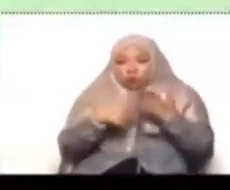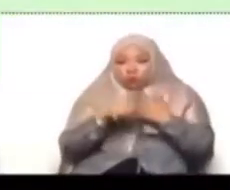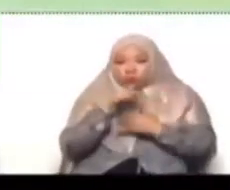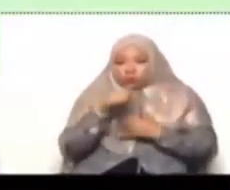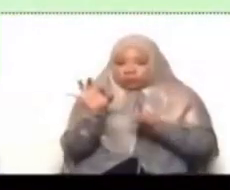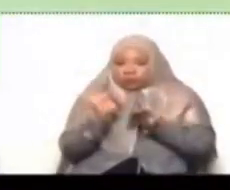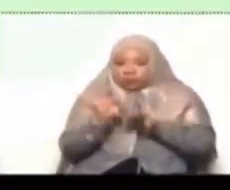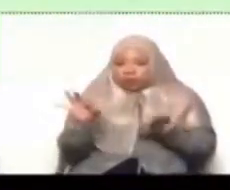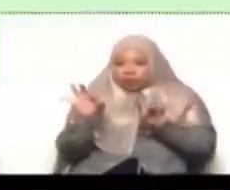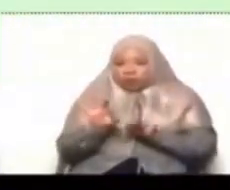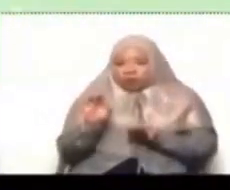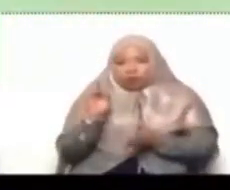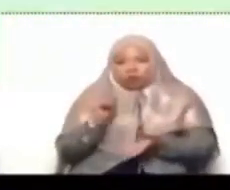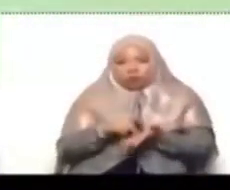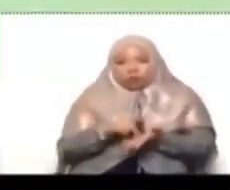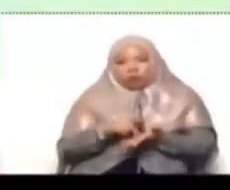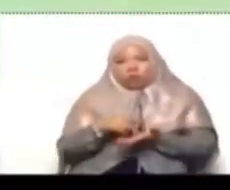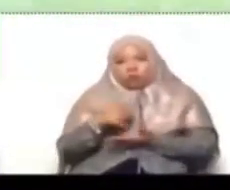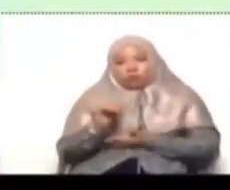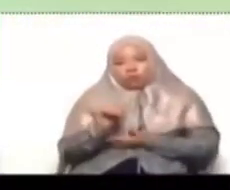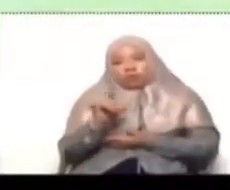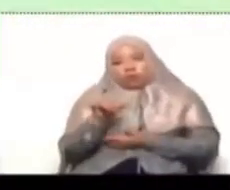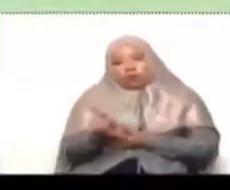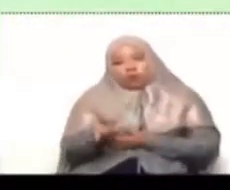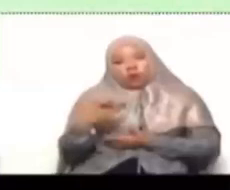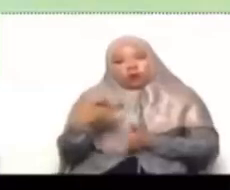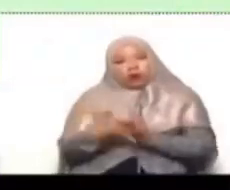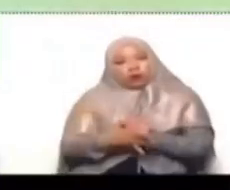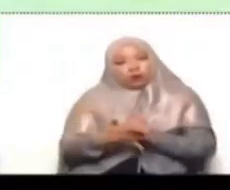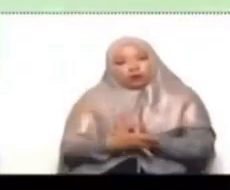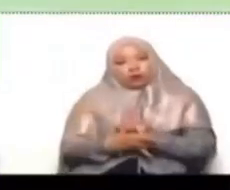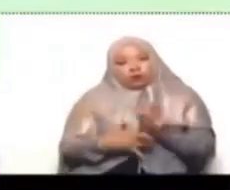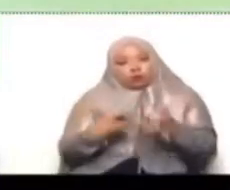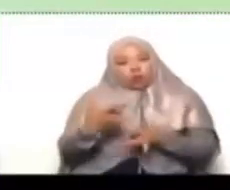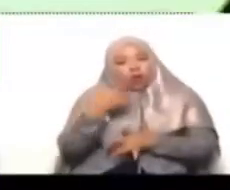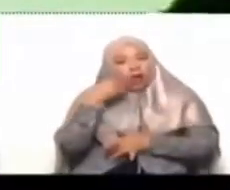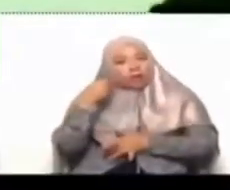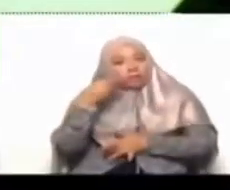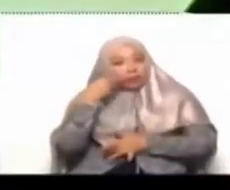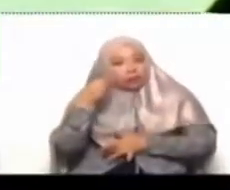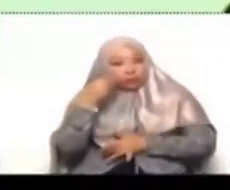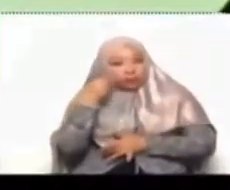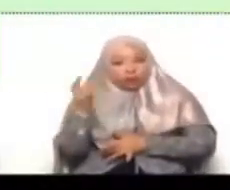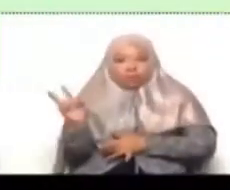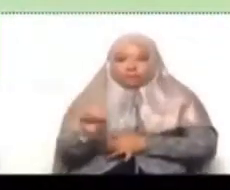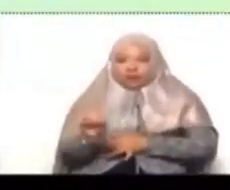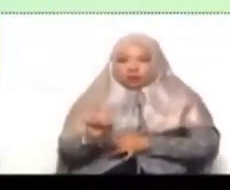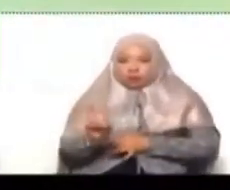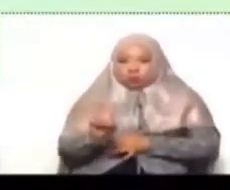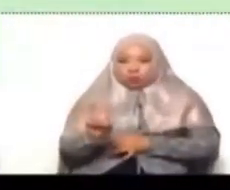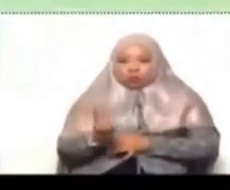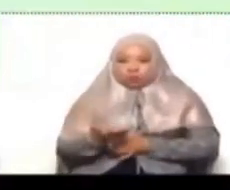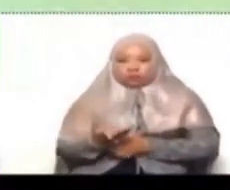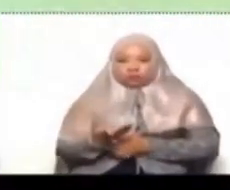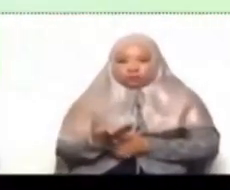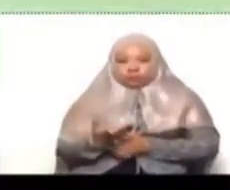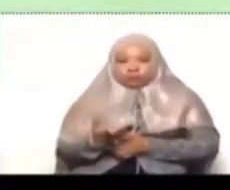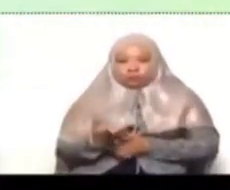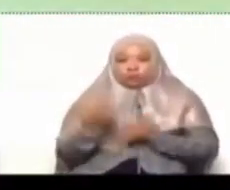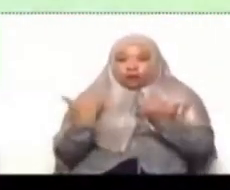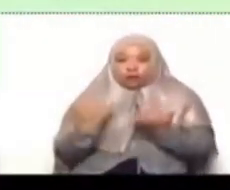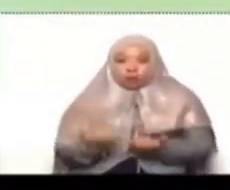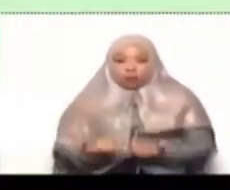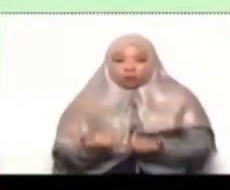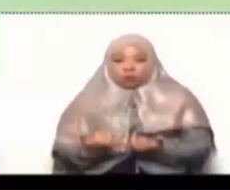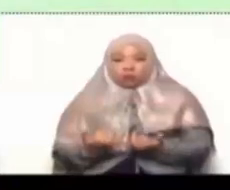tienen absolutamente nada, y qué es lo que hemos experimentado acá en Venezuela. Esos golpes blandos que